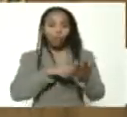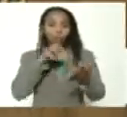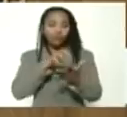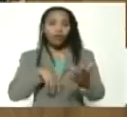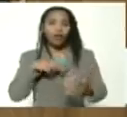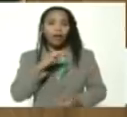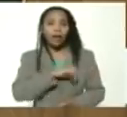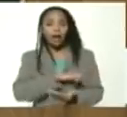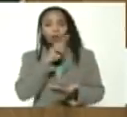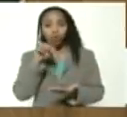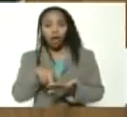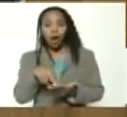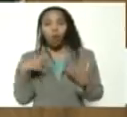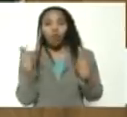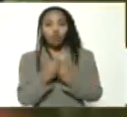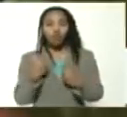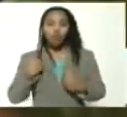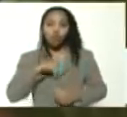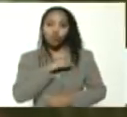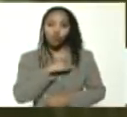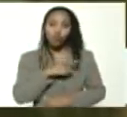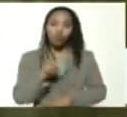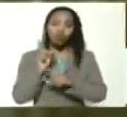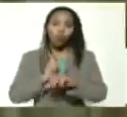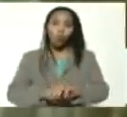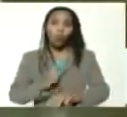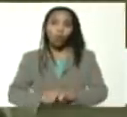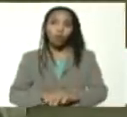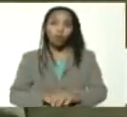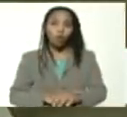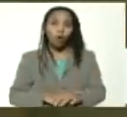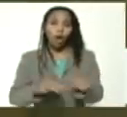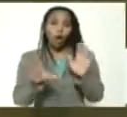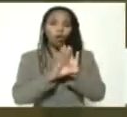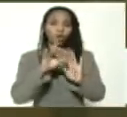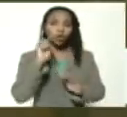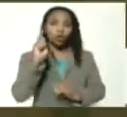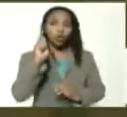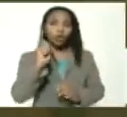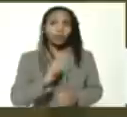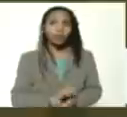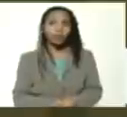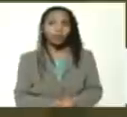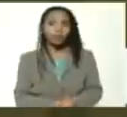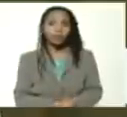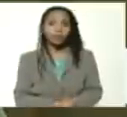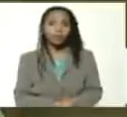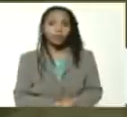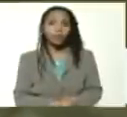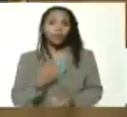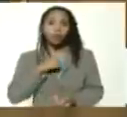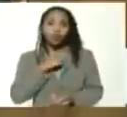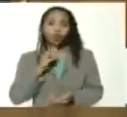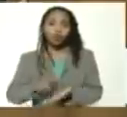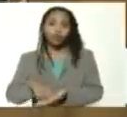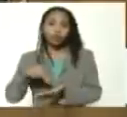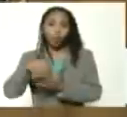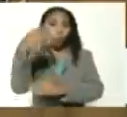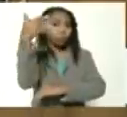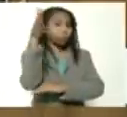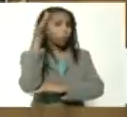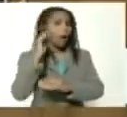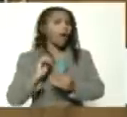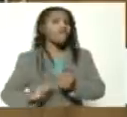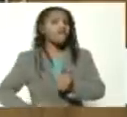nacional, junto con nosotros en su momento en la constituyente y posteriormente, hemos levantado esas banderas en favor